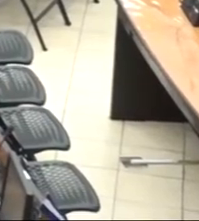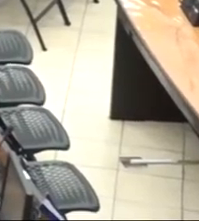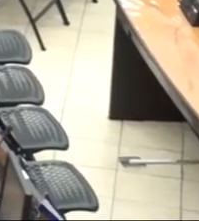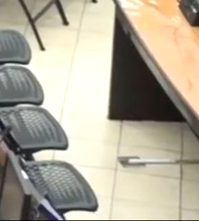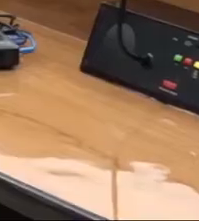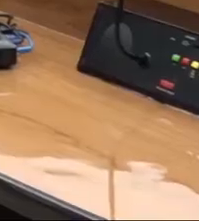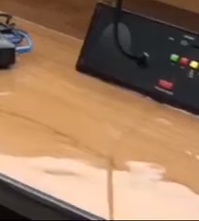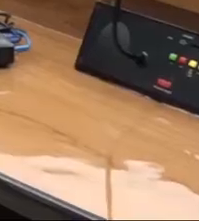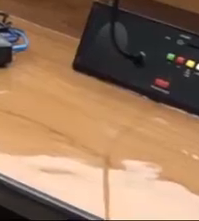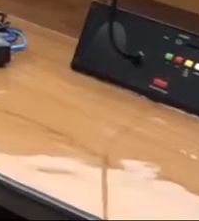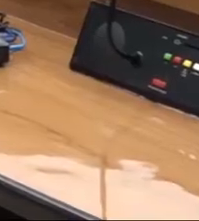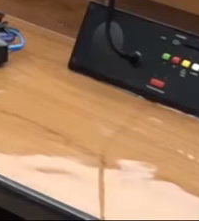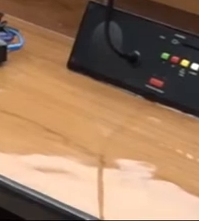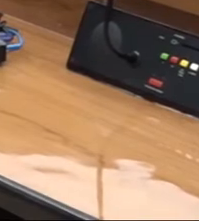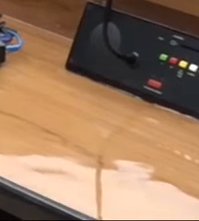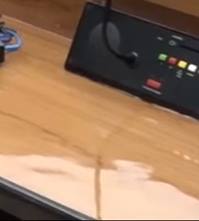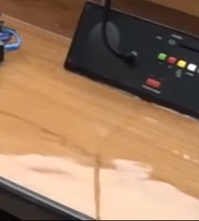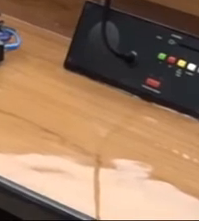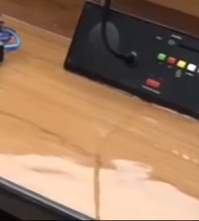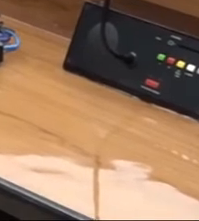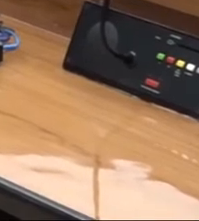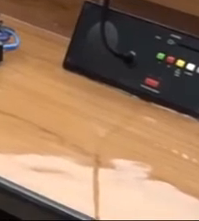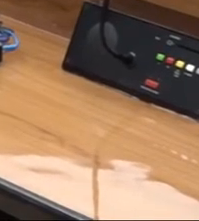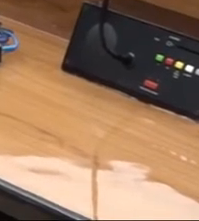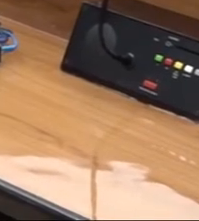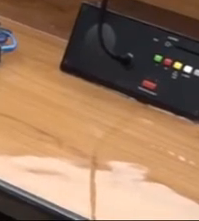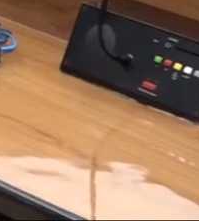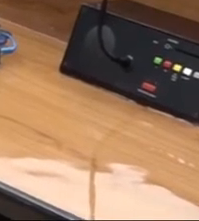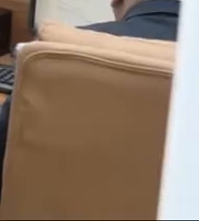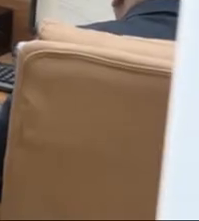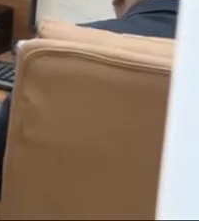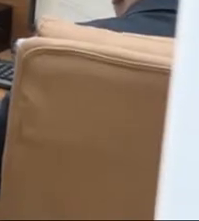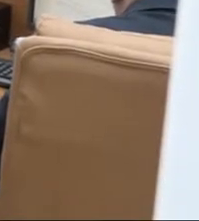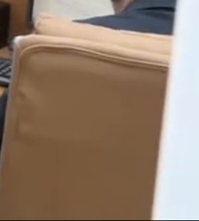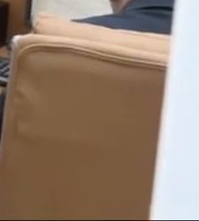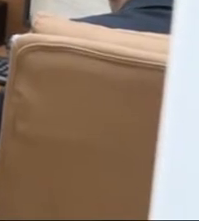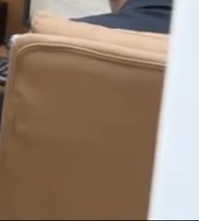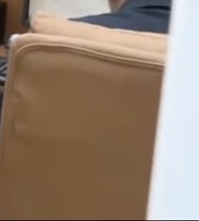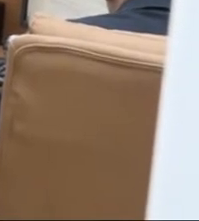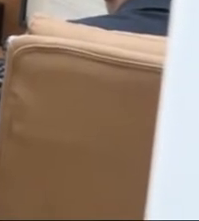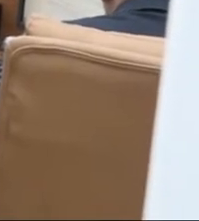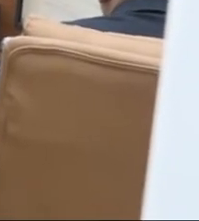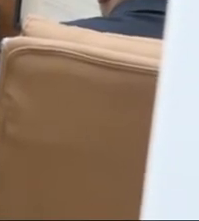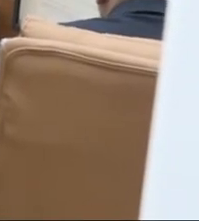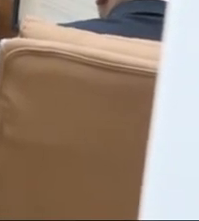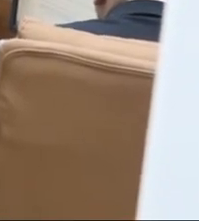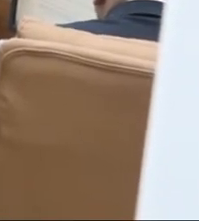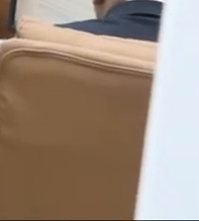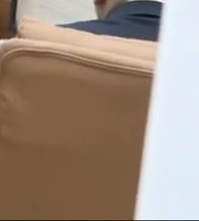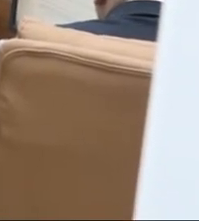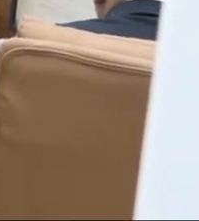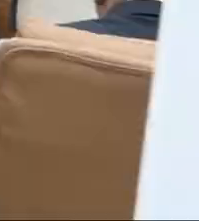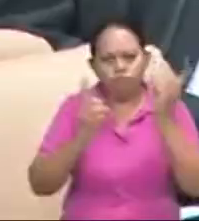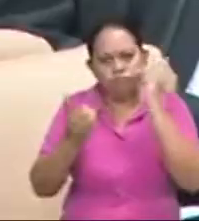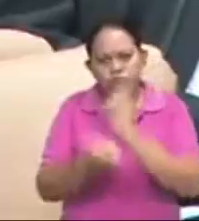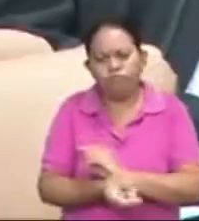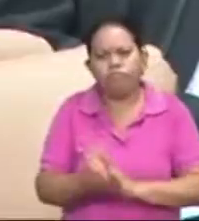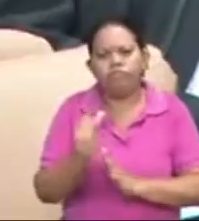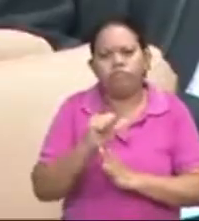Competencia y Procedimientos del Poder Ejecutivo y sus reformas. Esta fue aprobada con 89 votos a